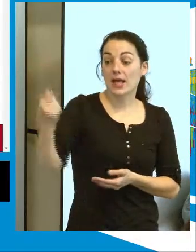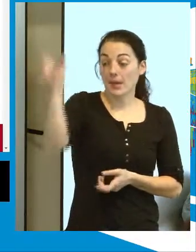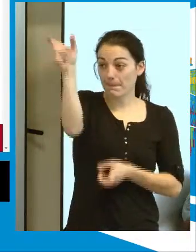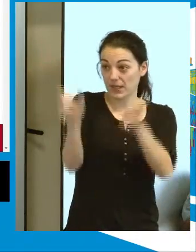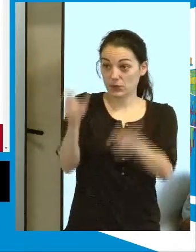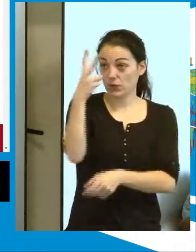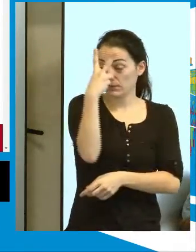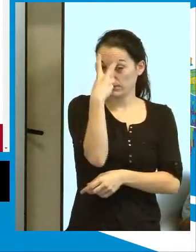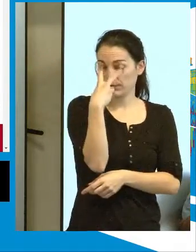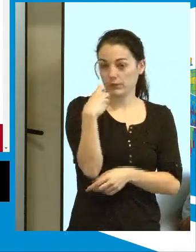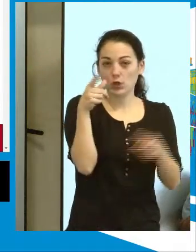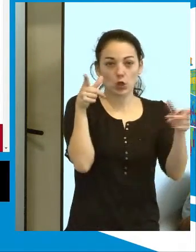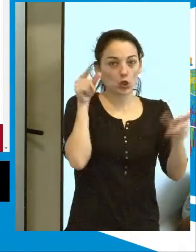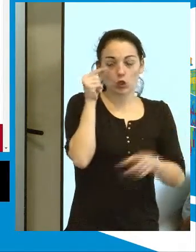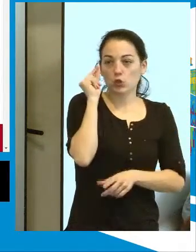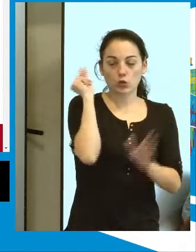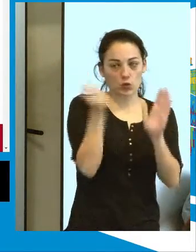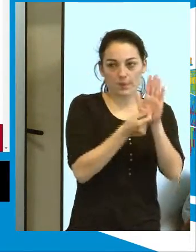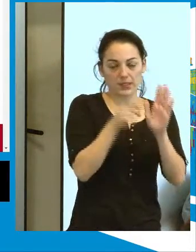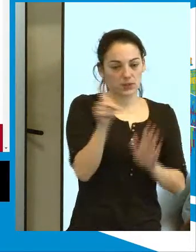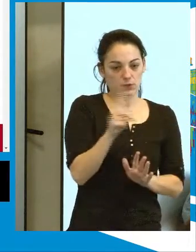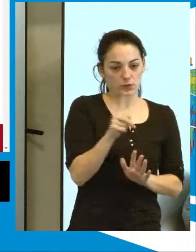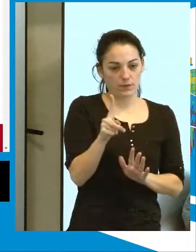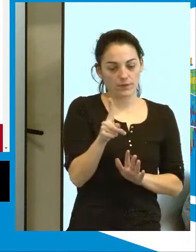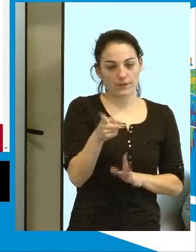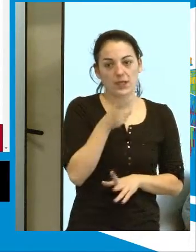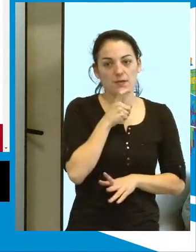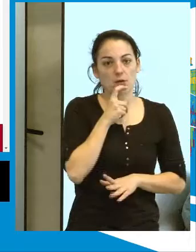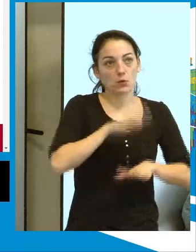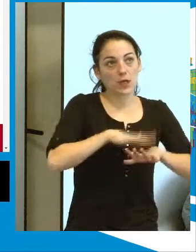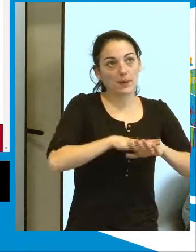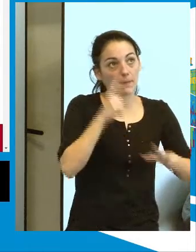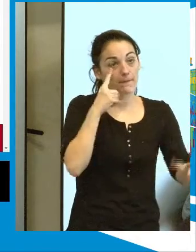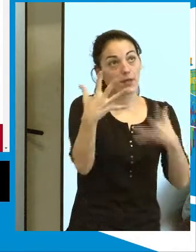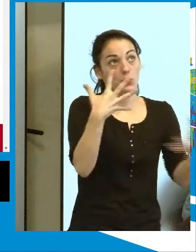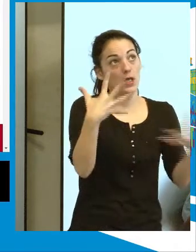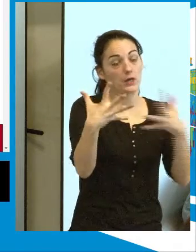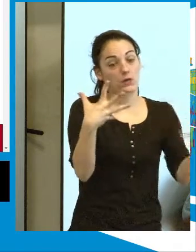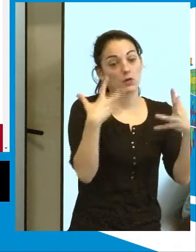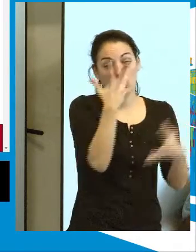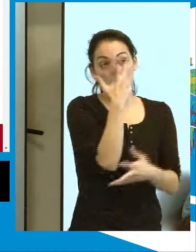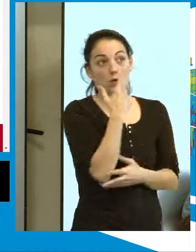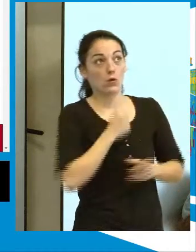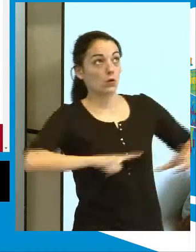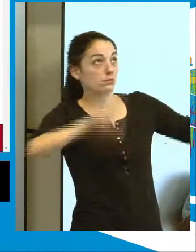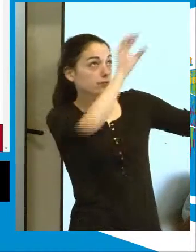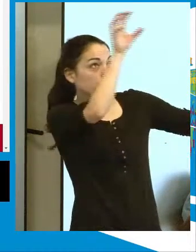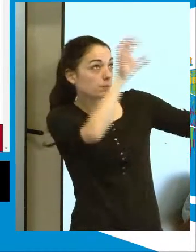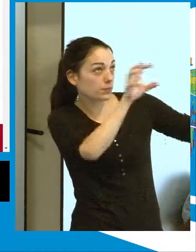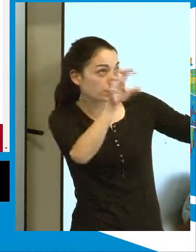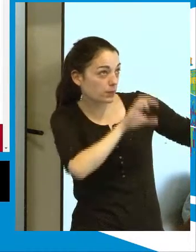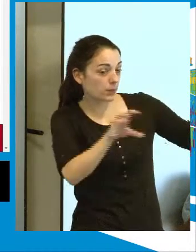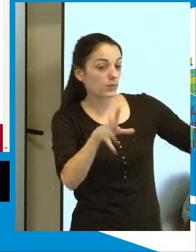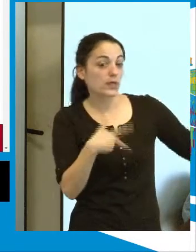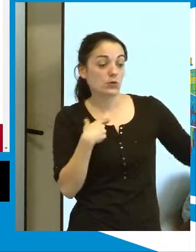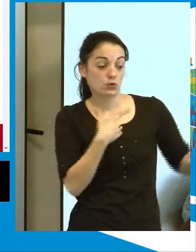baja visión, que no son personas ciegas totales, pues claro, tienen dificultad sobre todo por toda la parte decorativa que ponemos en las webs, ¿no? Todos los CSS y plantillas